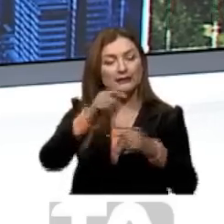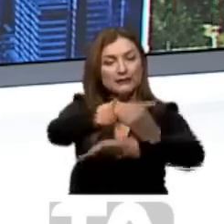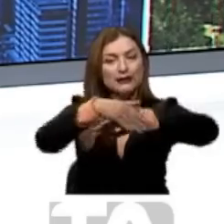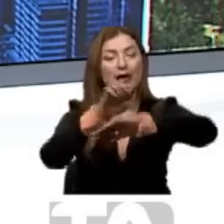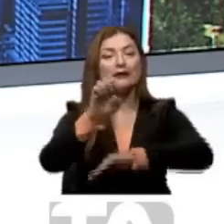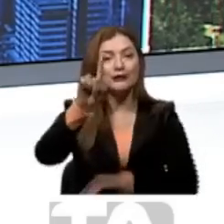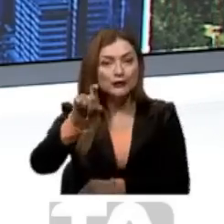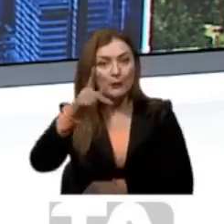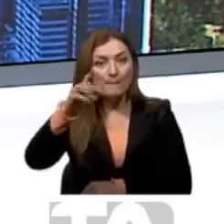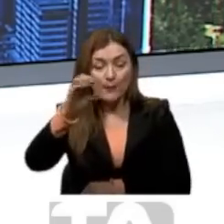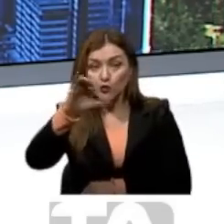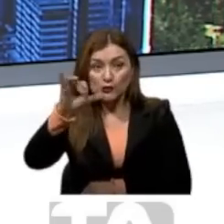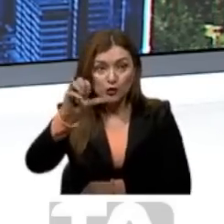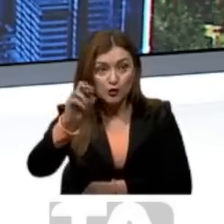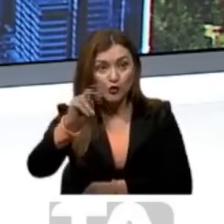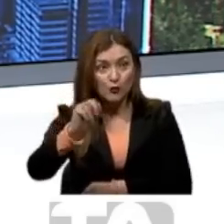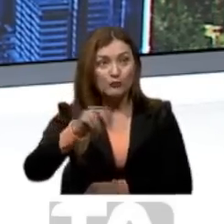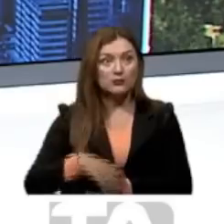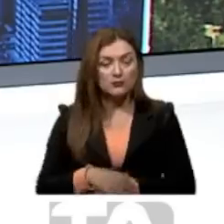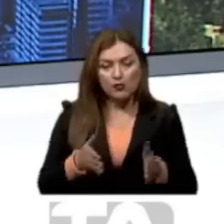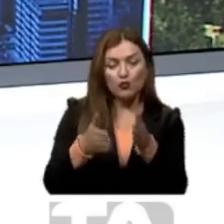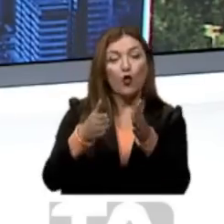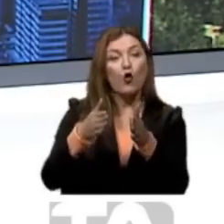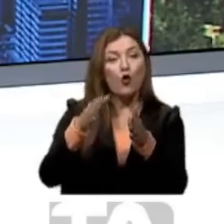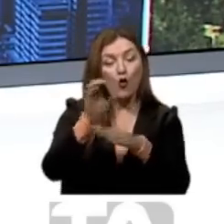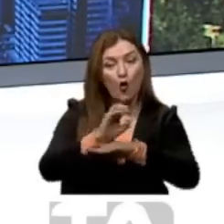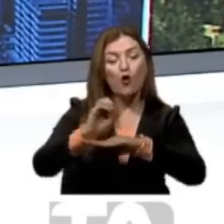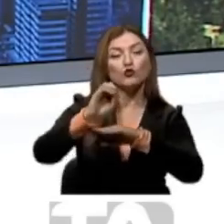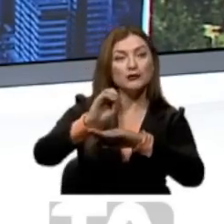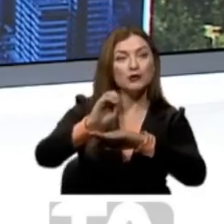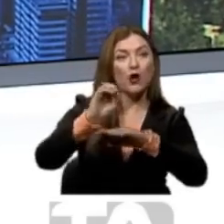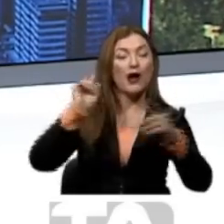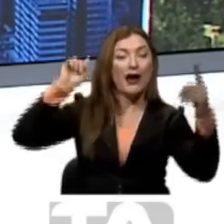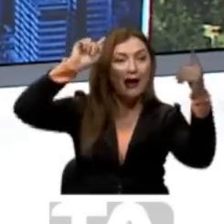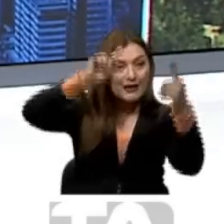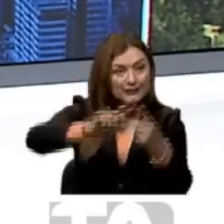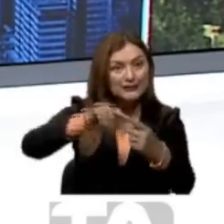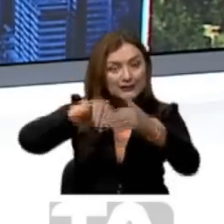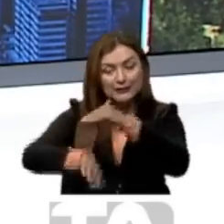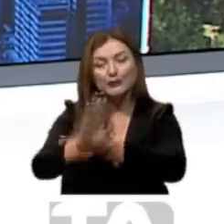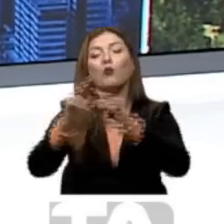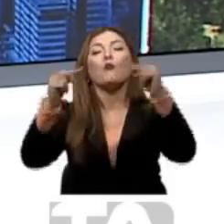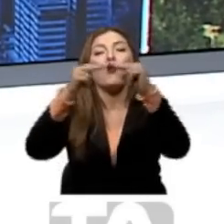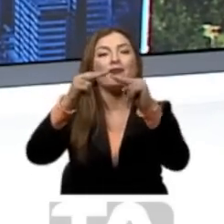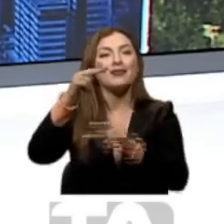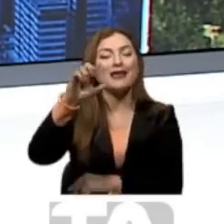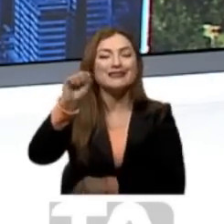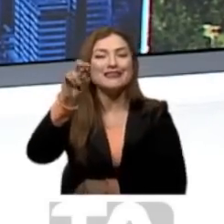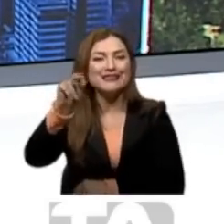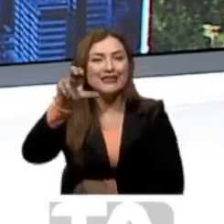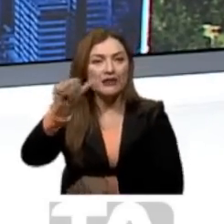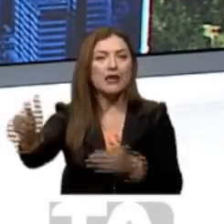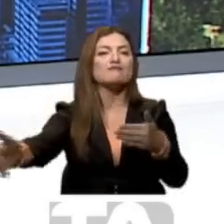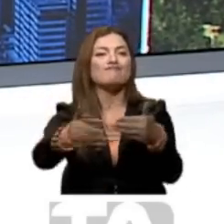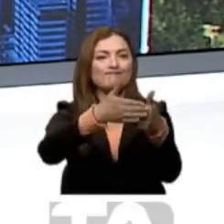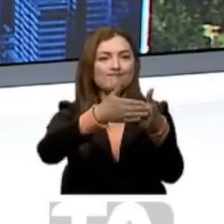Exposición. En el mismo tramo, la calzada occidental de desde la avenida La Exposición hasta el acceso al puente del Sena también estará cerrada la